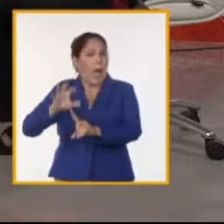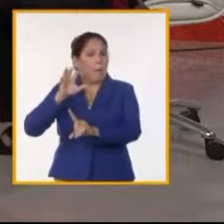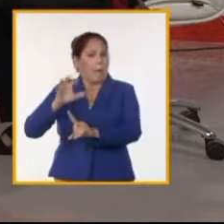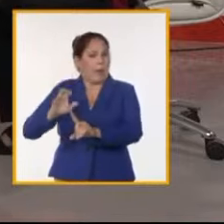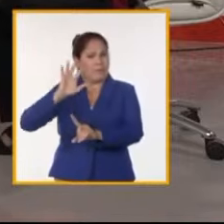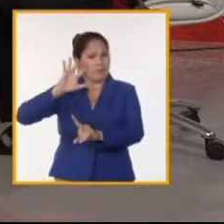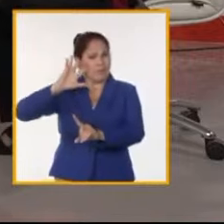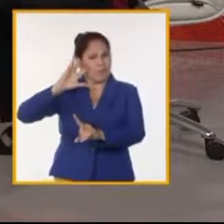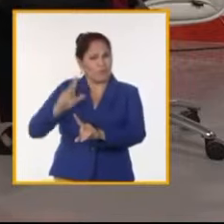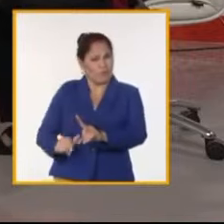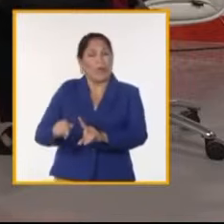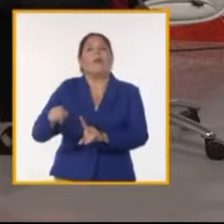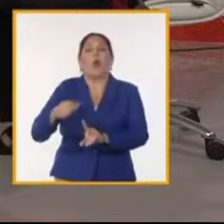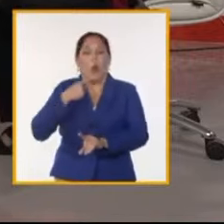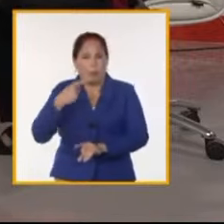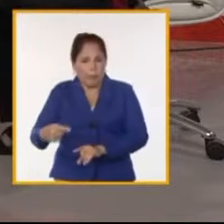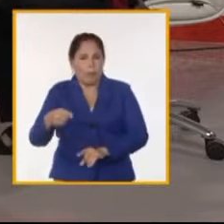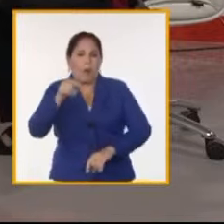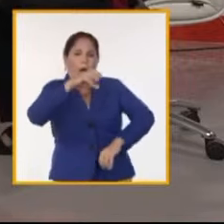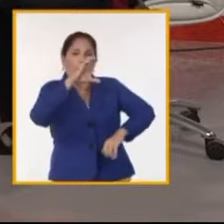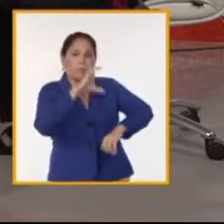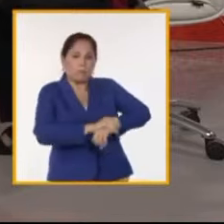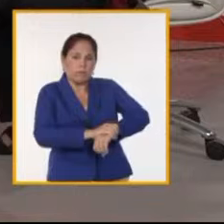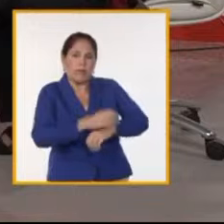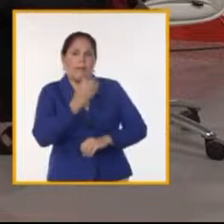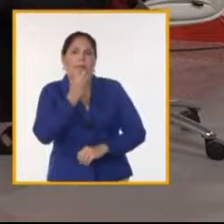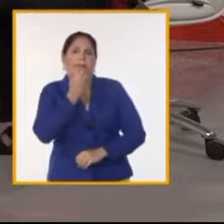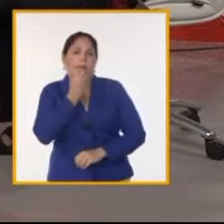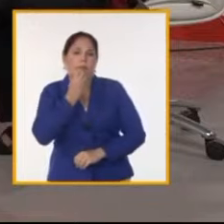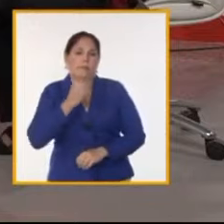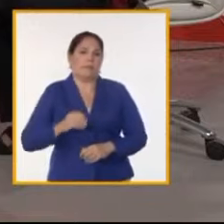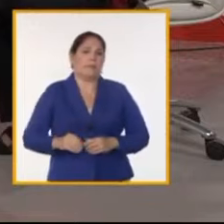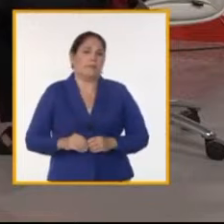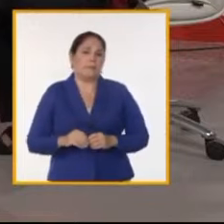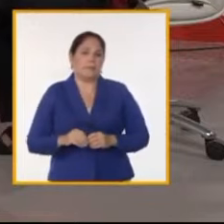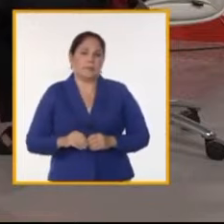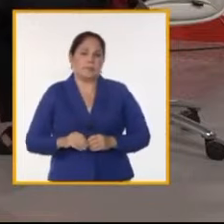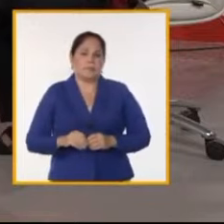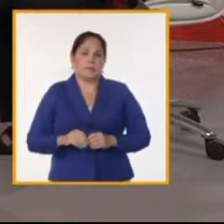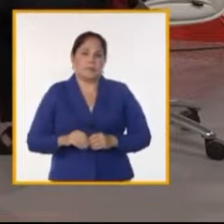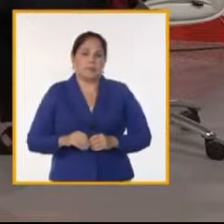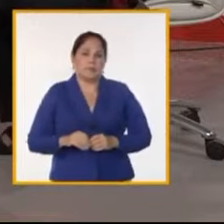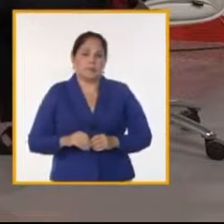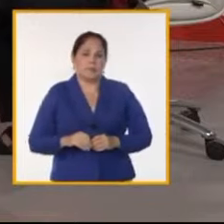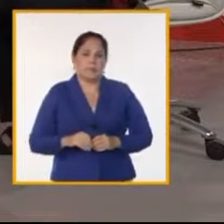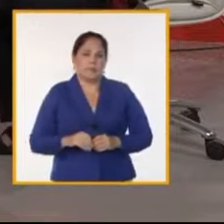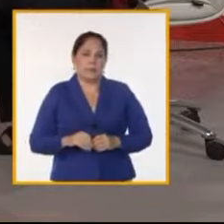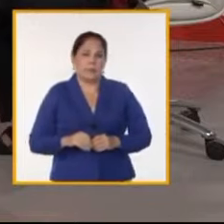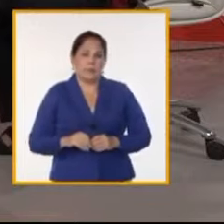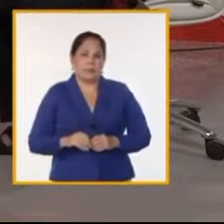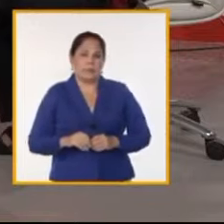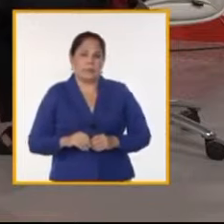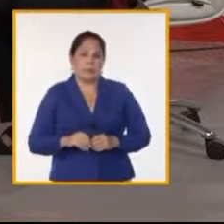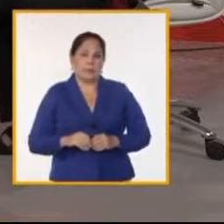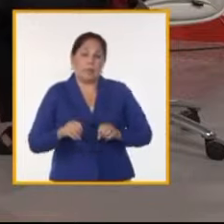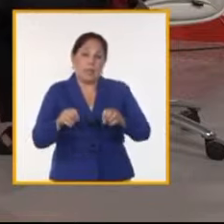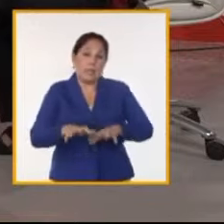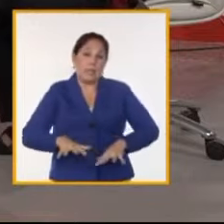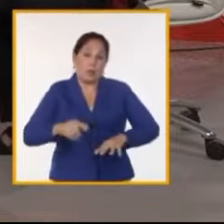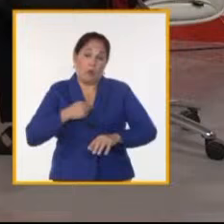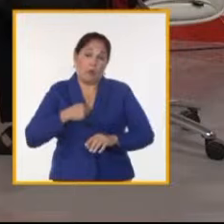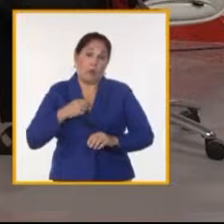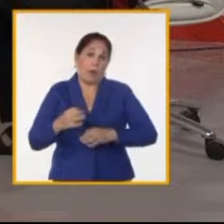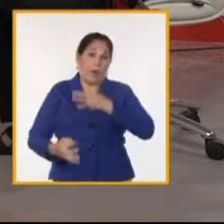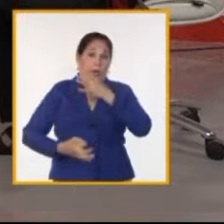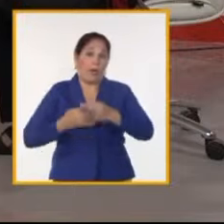por parte de los gobiernos de Estados Unidos y de Israel ha tomado esta esta decisión en un escenario reitero en el